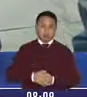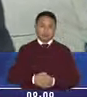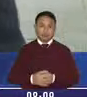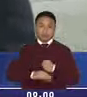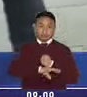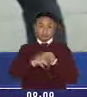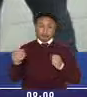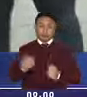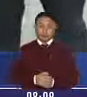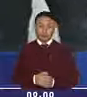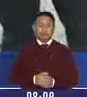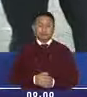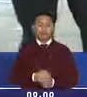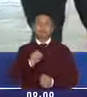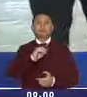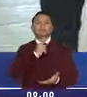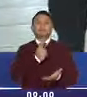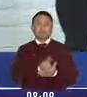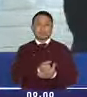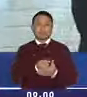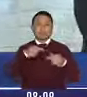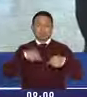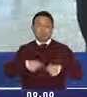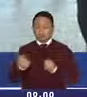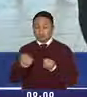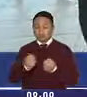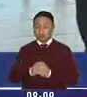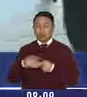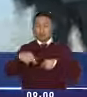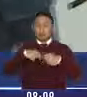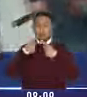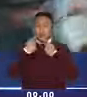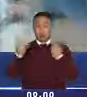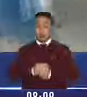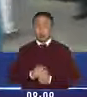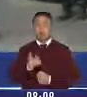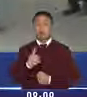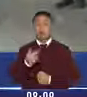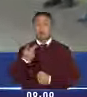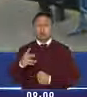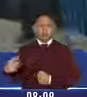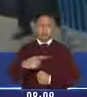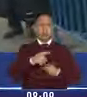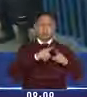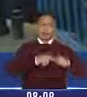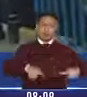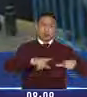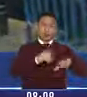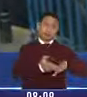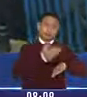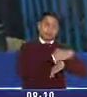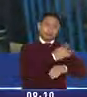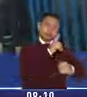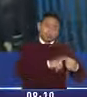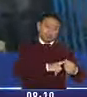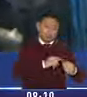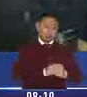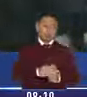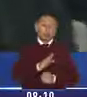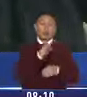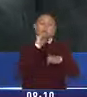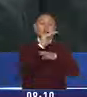estos operativos no se han enfocado únicamente en el transporte público, también en diferentes sectores de Quito. La semana anterior nos nos enfocamos en San